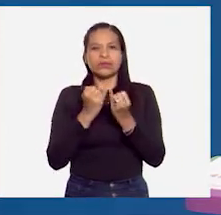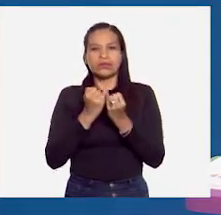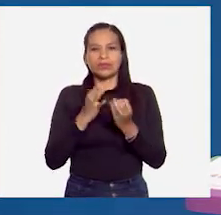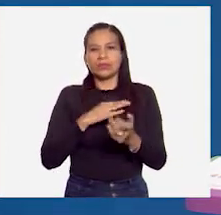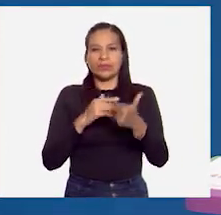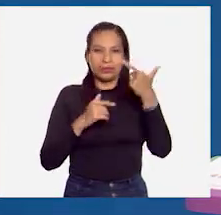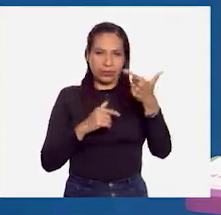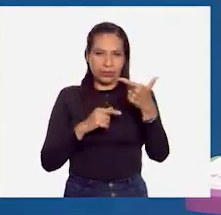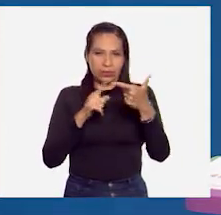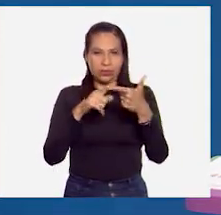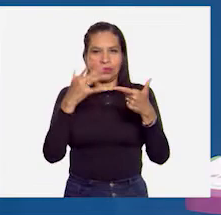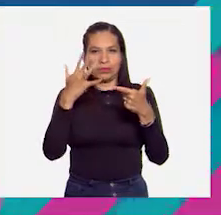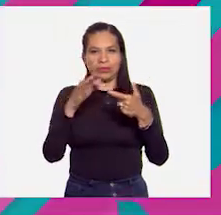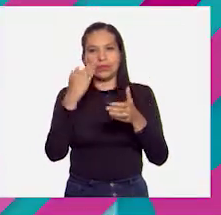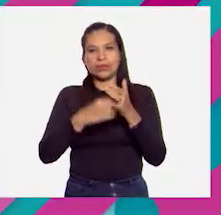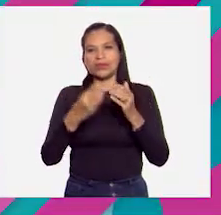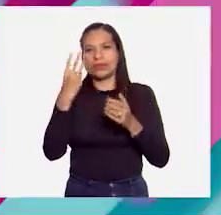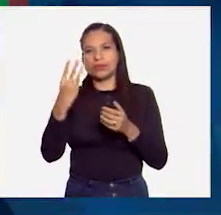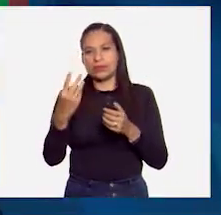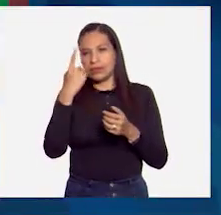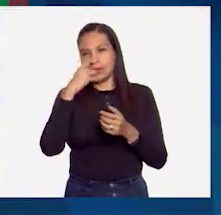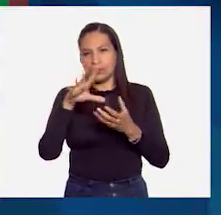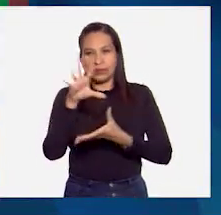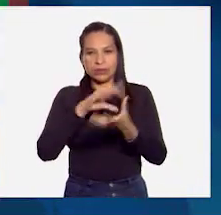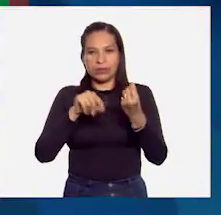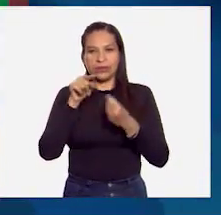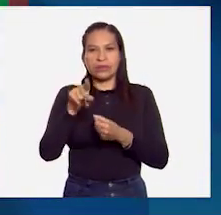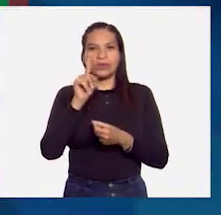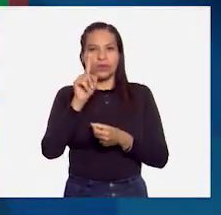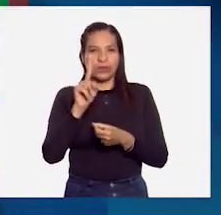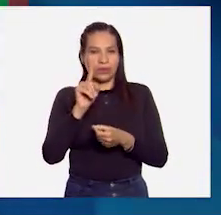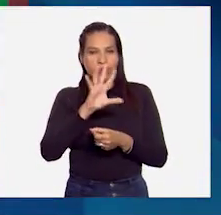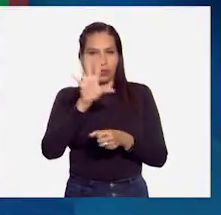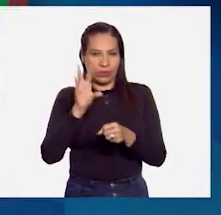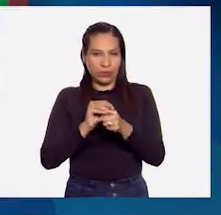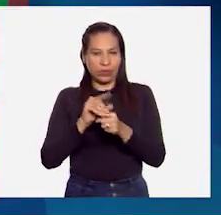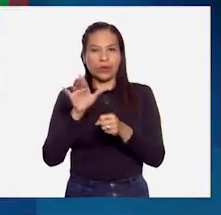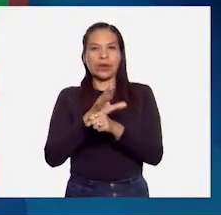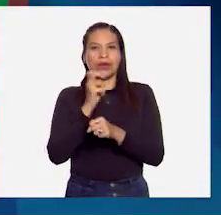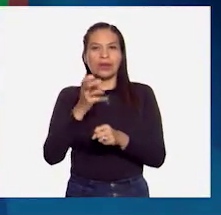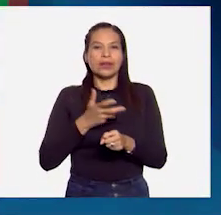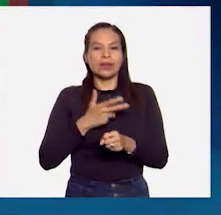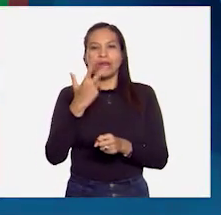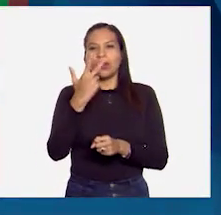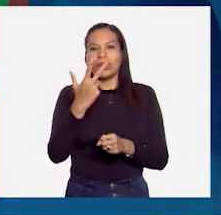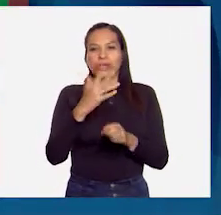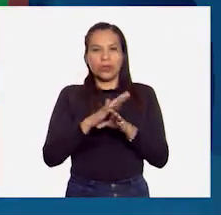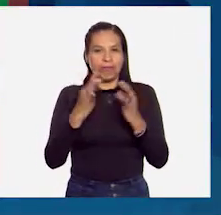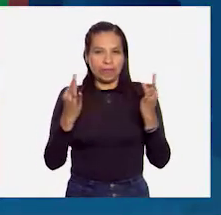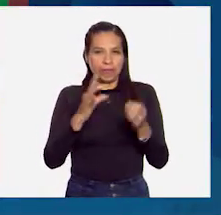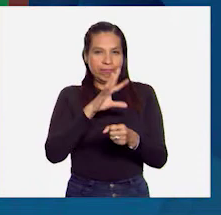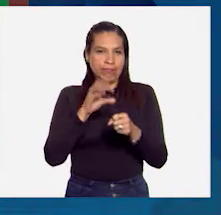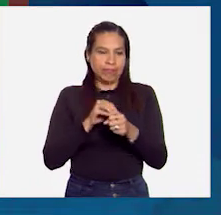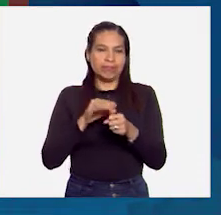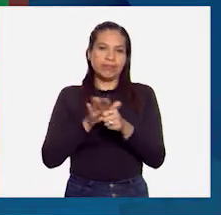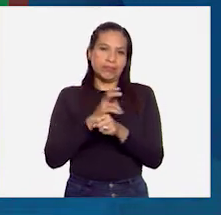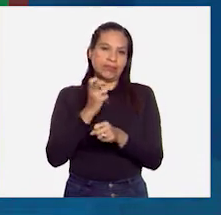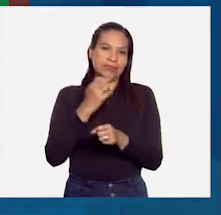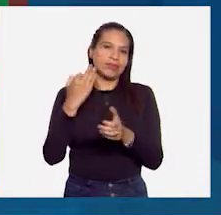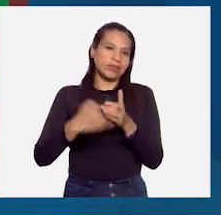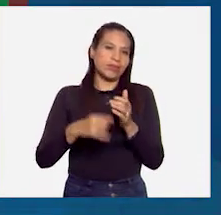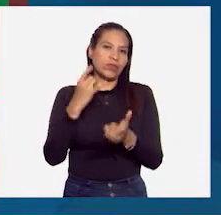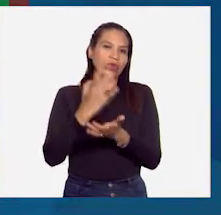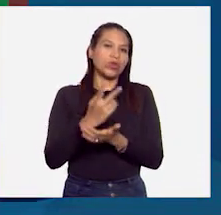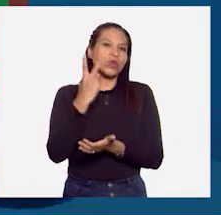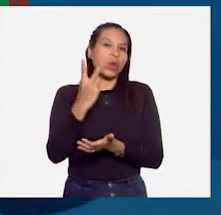7 décimos le faltan 3 décimos para completar un entero. Y como ya con eso llevaría 8 mandalas enteros, entonces solo faltan